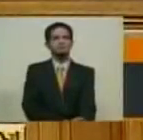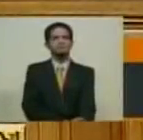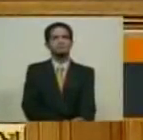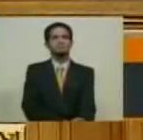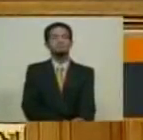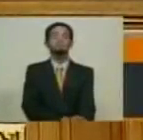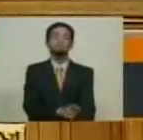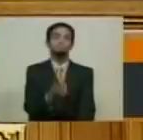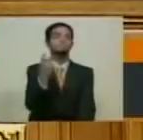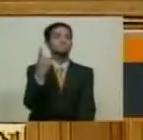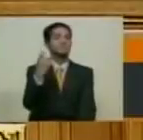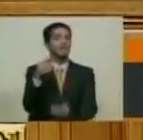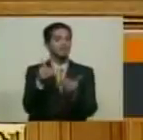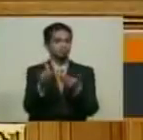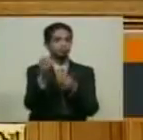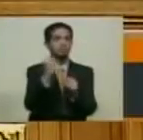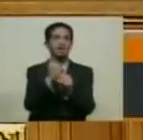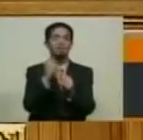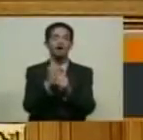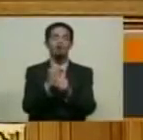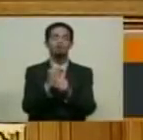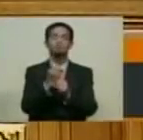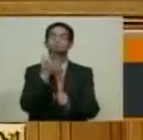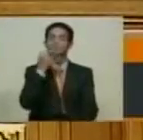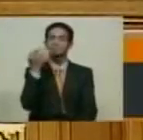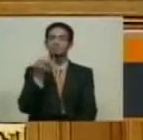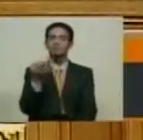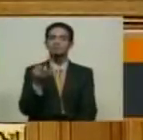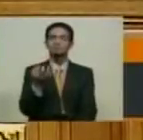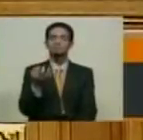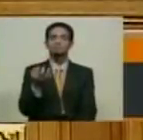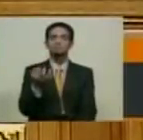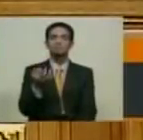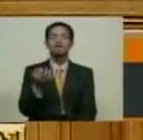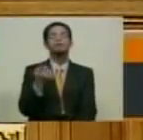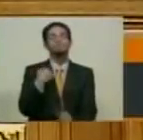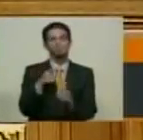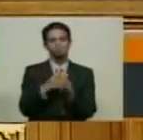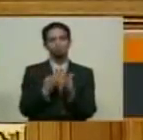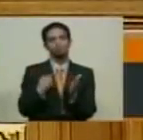Tenemos mucho trabajo, en verdad. En verdad, y reitero,